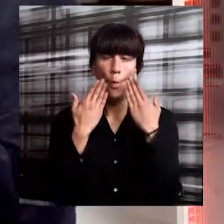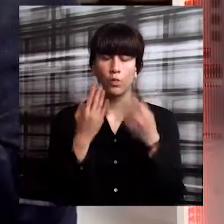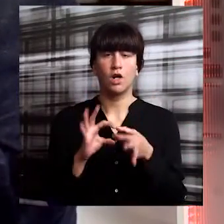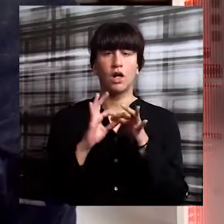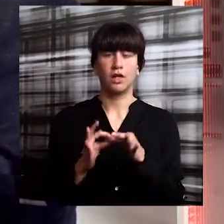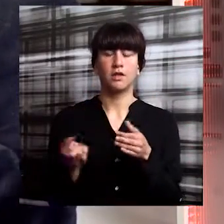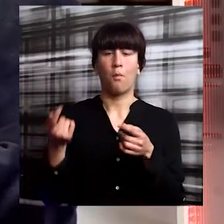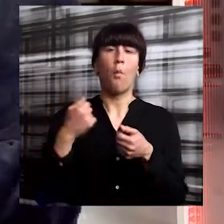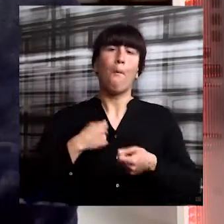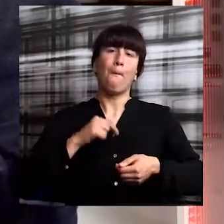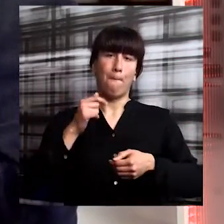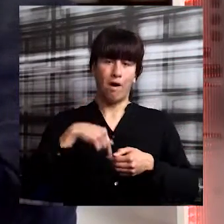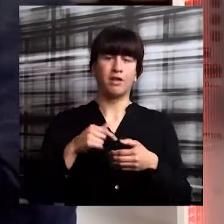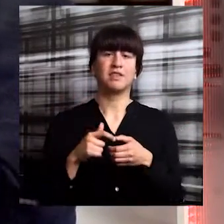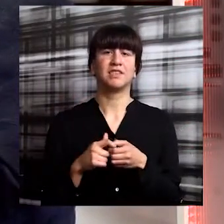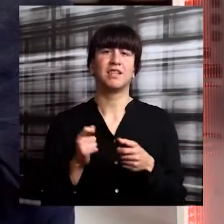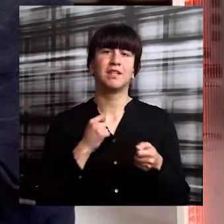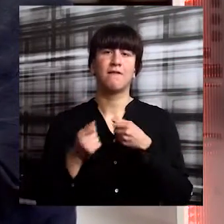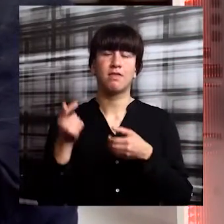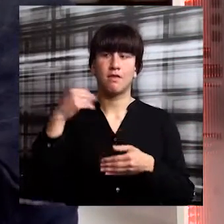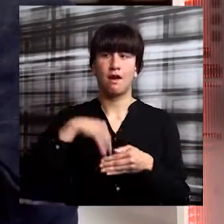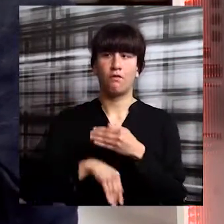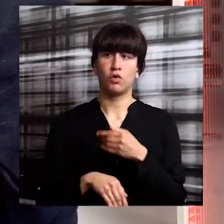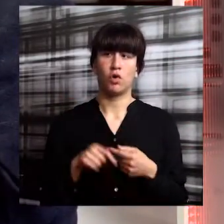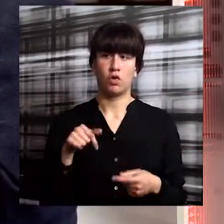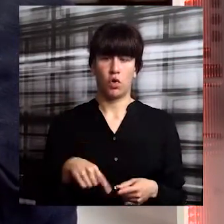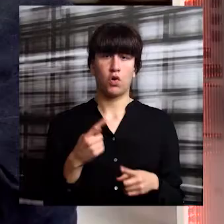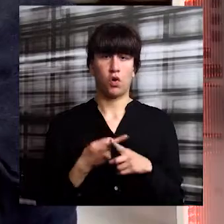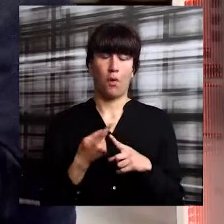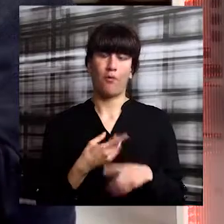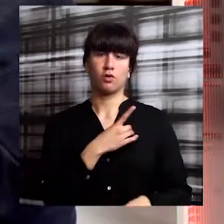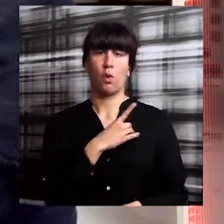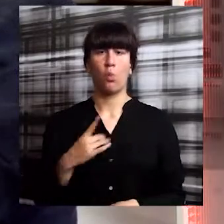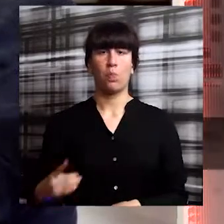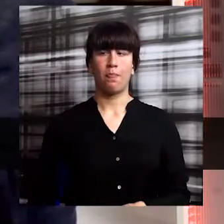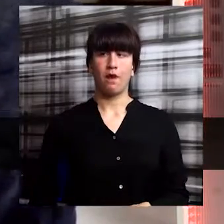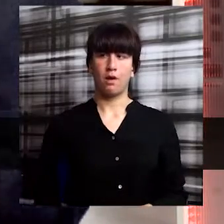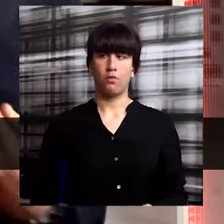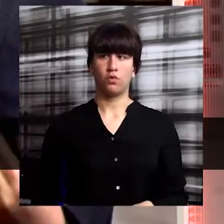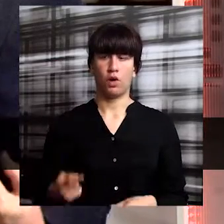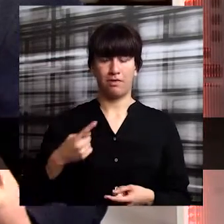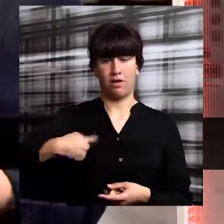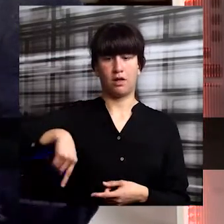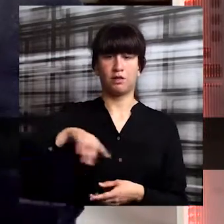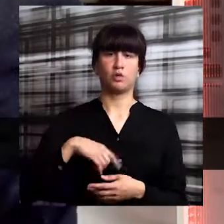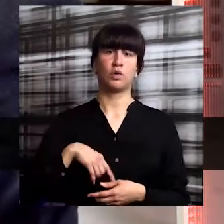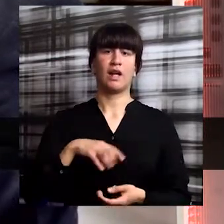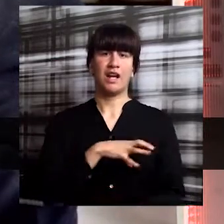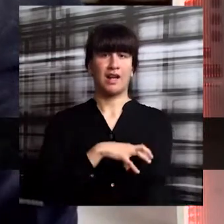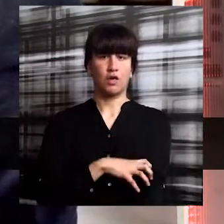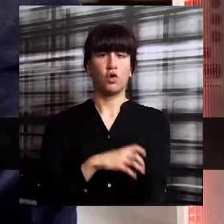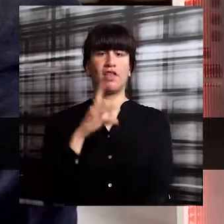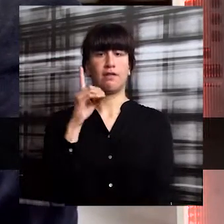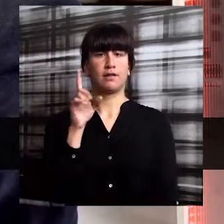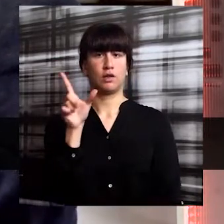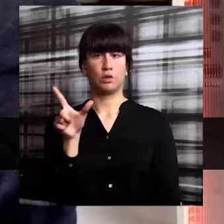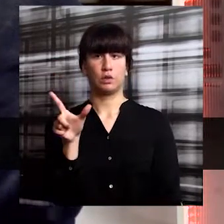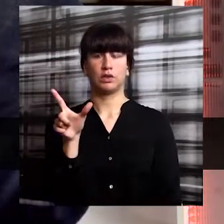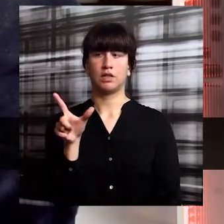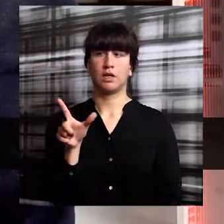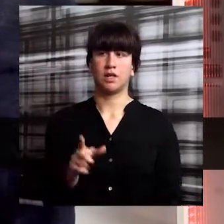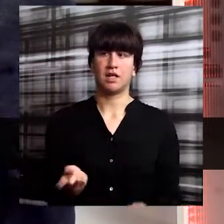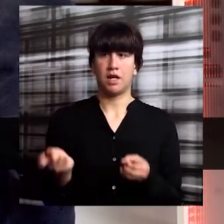gusto saludarle, gracias por ser parte de esta entrevista a fondo, en que hoy vamos a conversar con un diputado de nuestra región, del Distrito